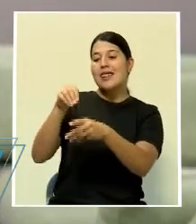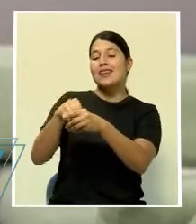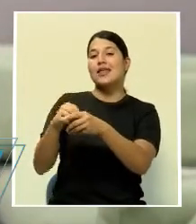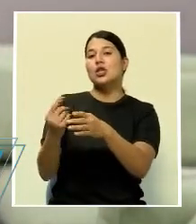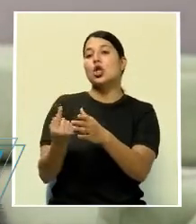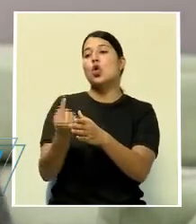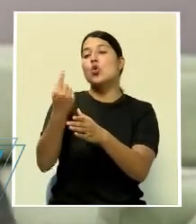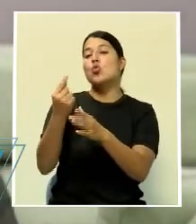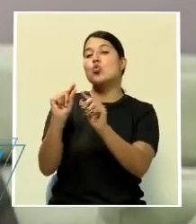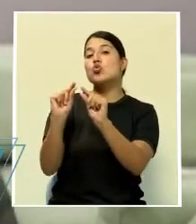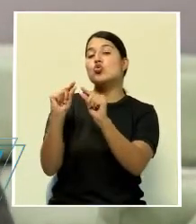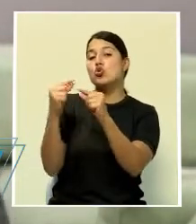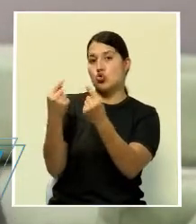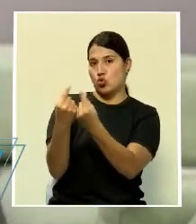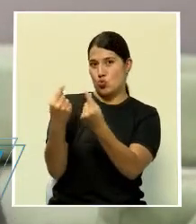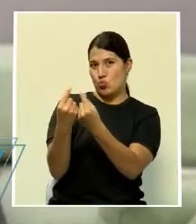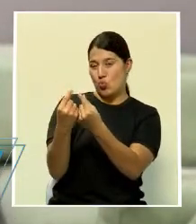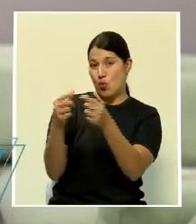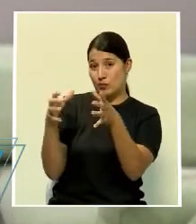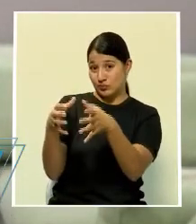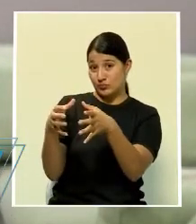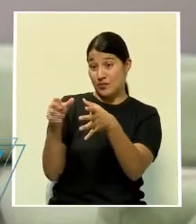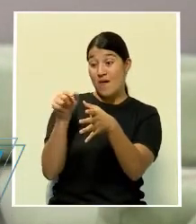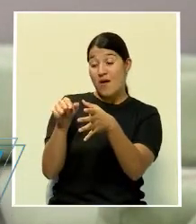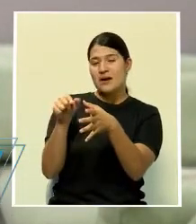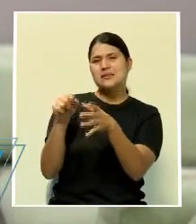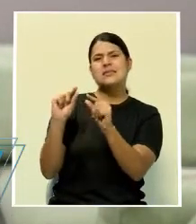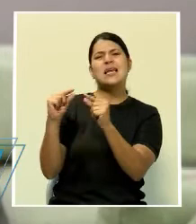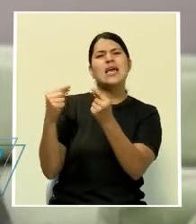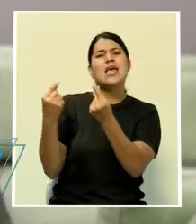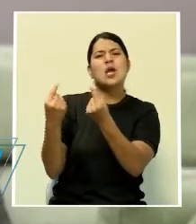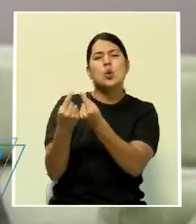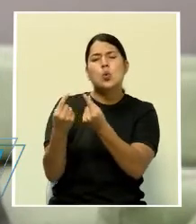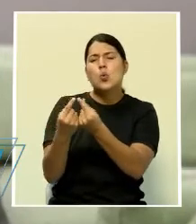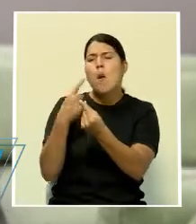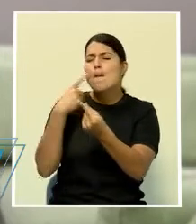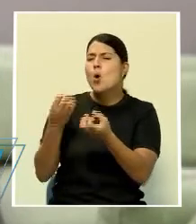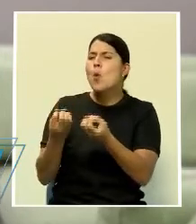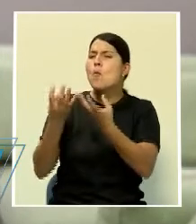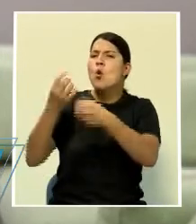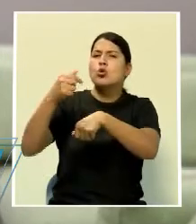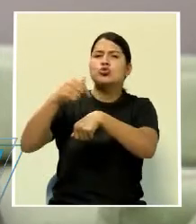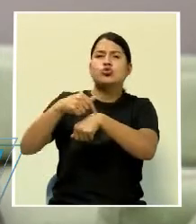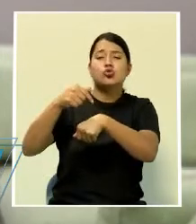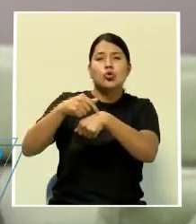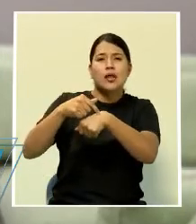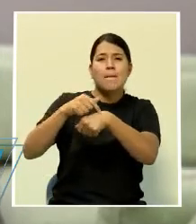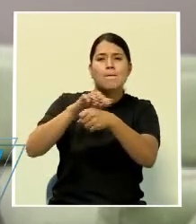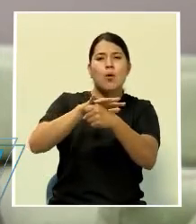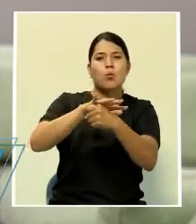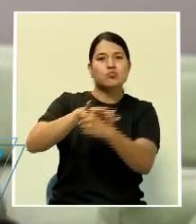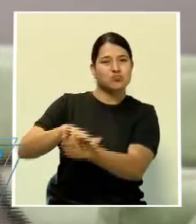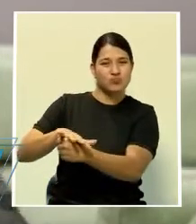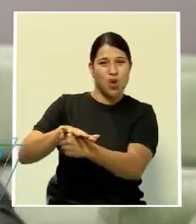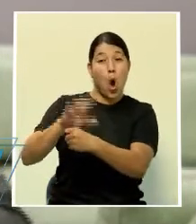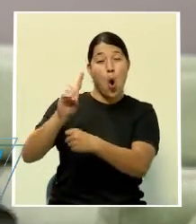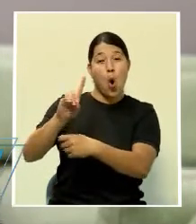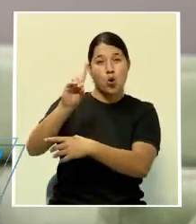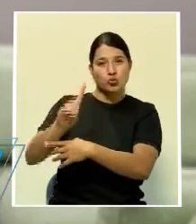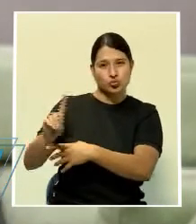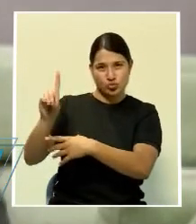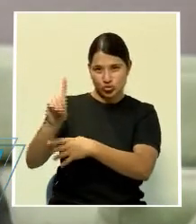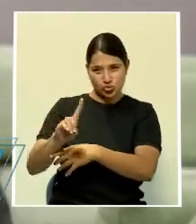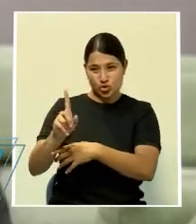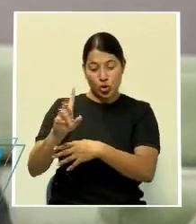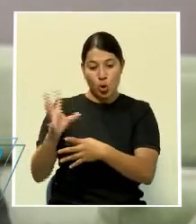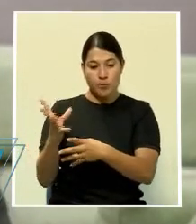nación, pero que históricamente ha sido excluido de la identidad nacional costarricense. Sin